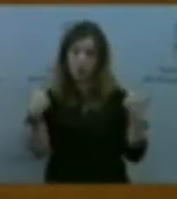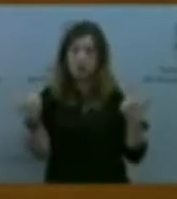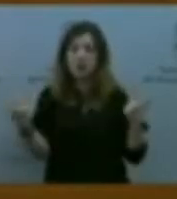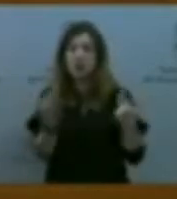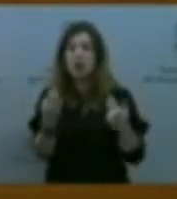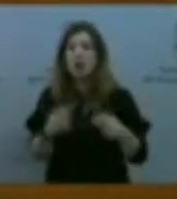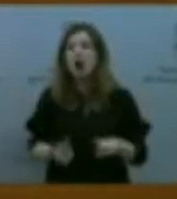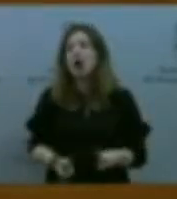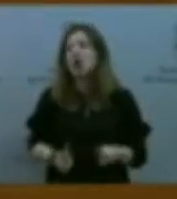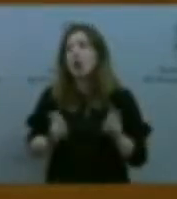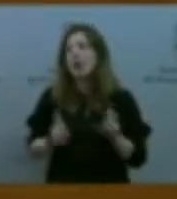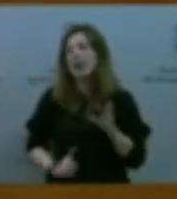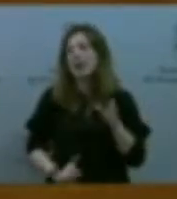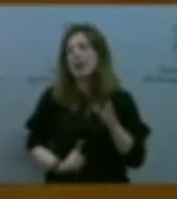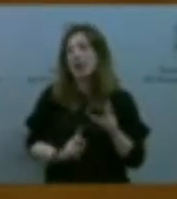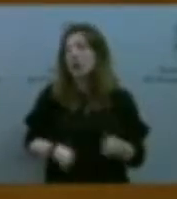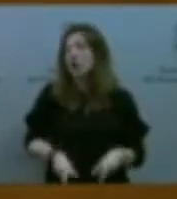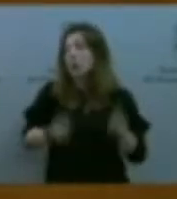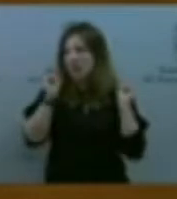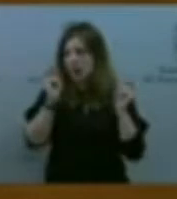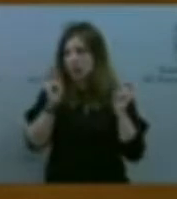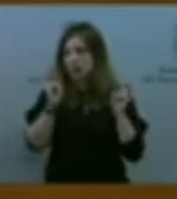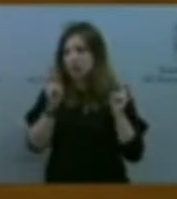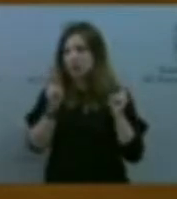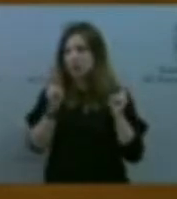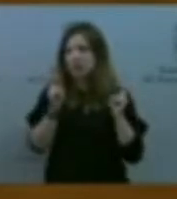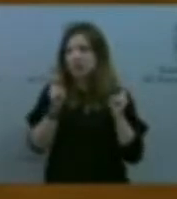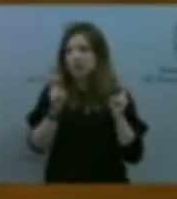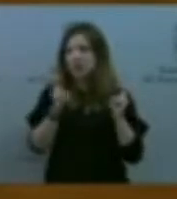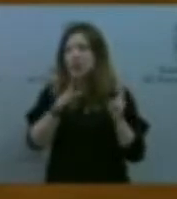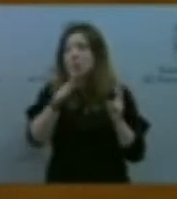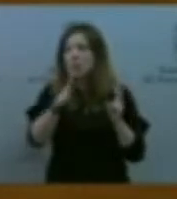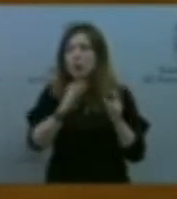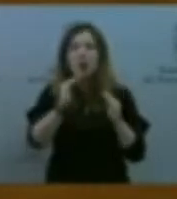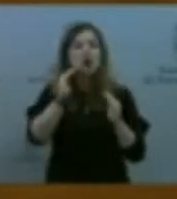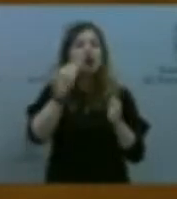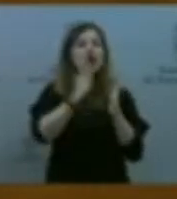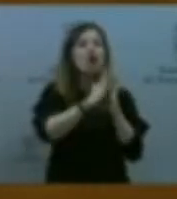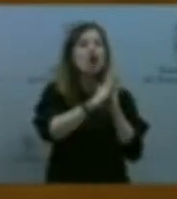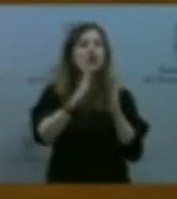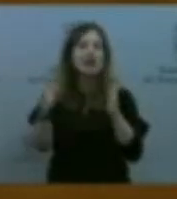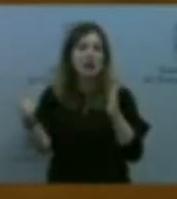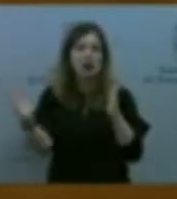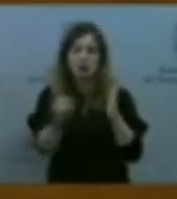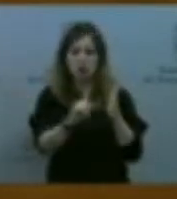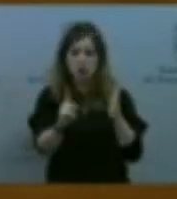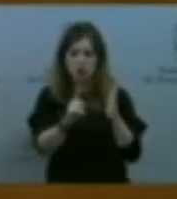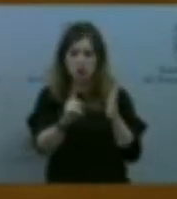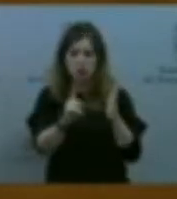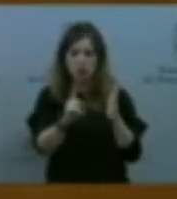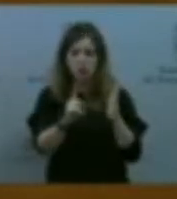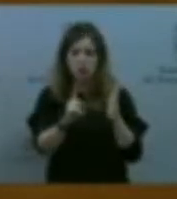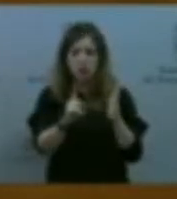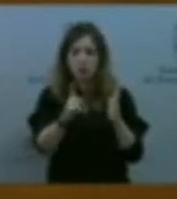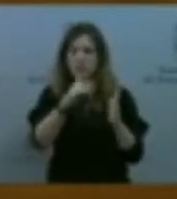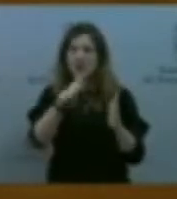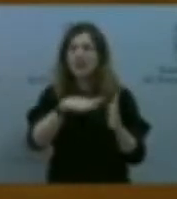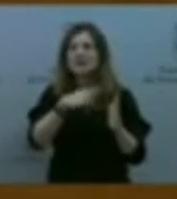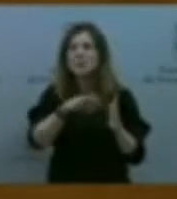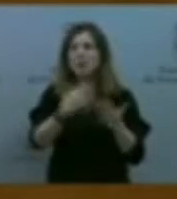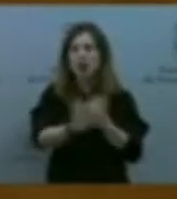tendente justamente a no cronificar los perceptores del salario social, que se pueda combinar la percepción del